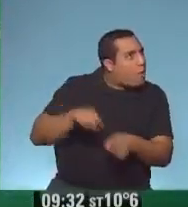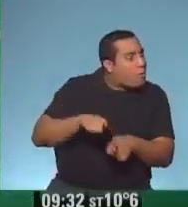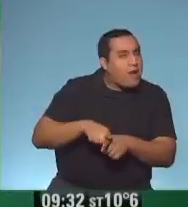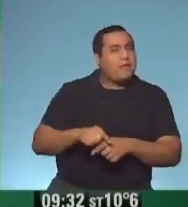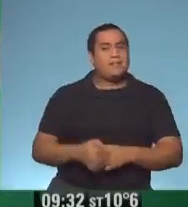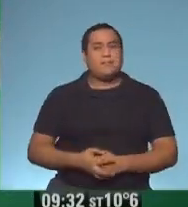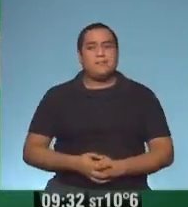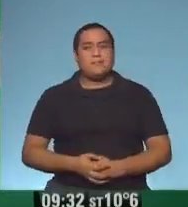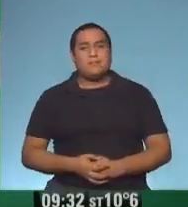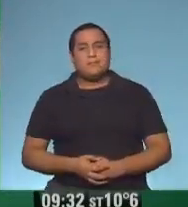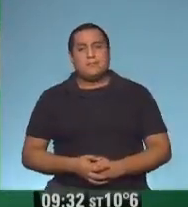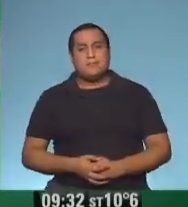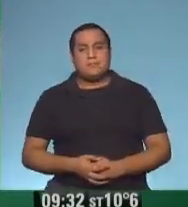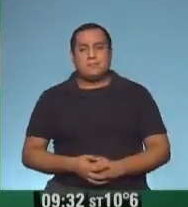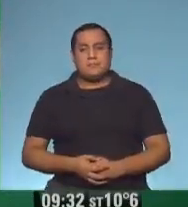¡Gol! ¡Gol!